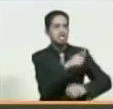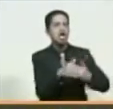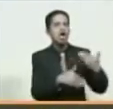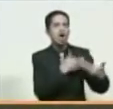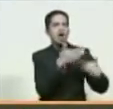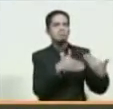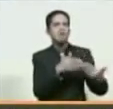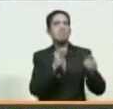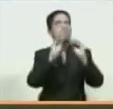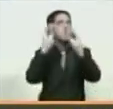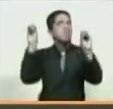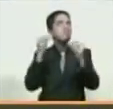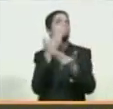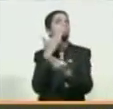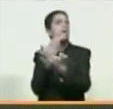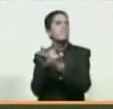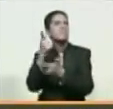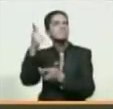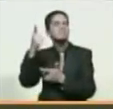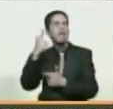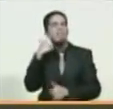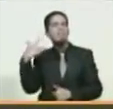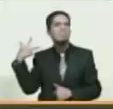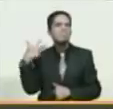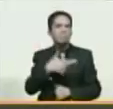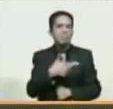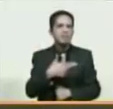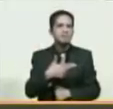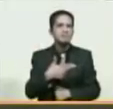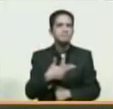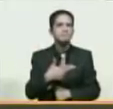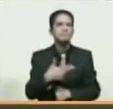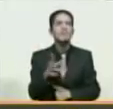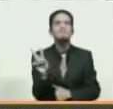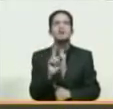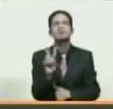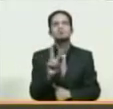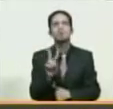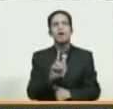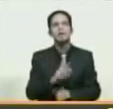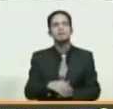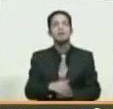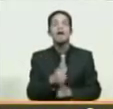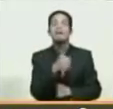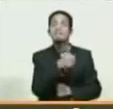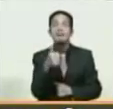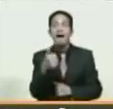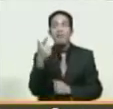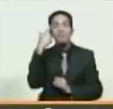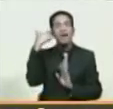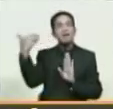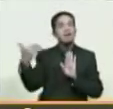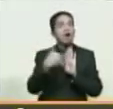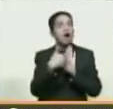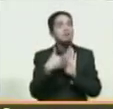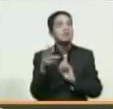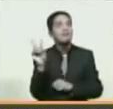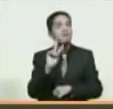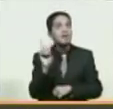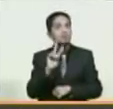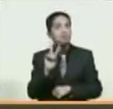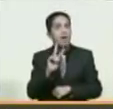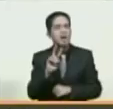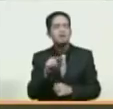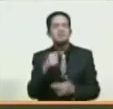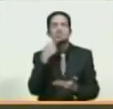sanciones económicas y financieras contra Venezuela. Cada sanción contra el pueblo de Venezuela tiene nombre